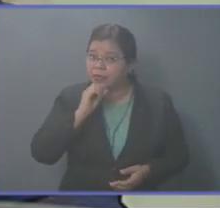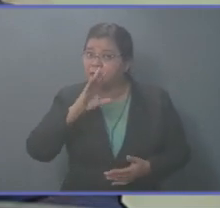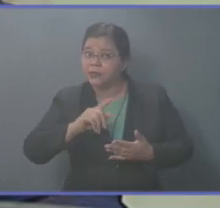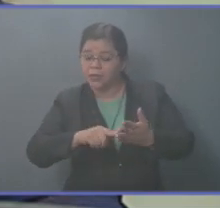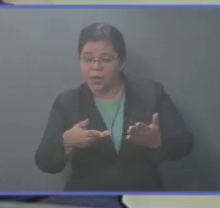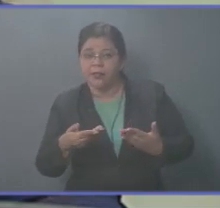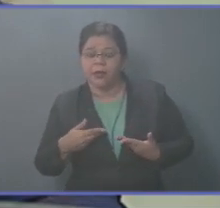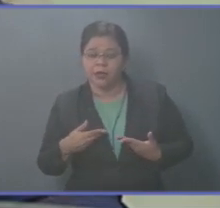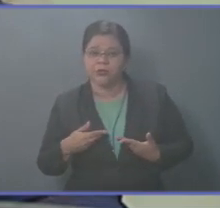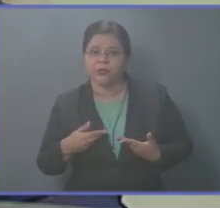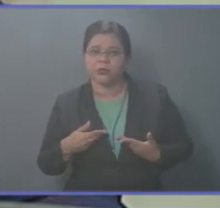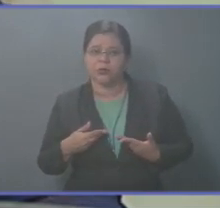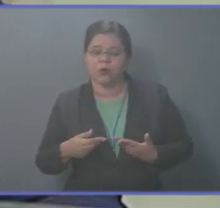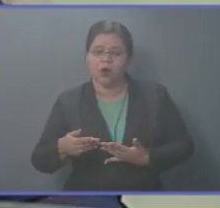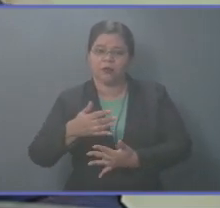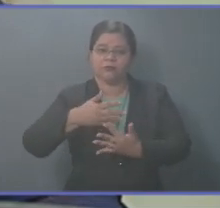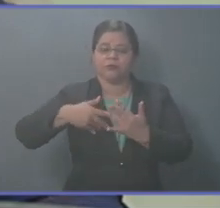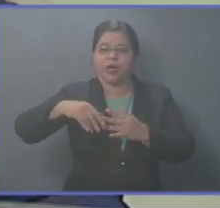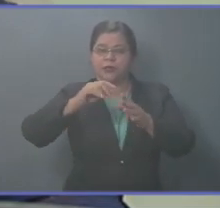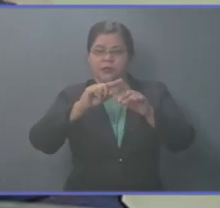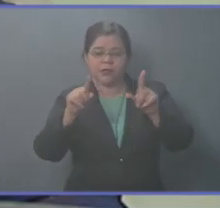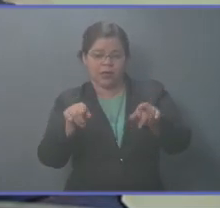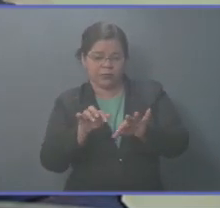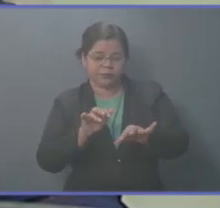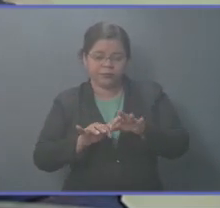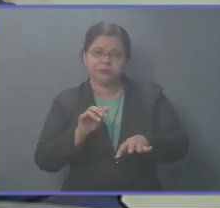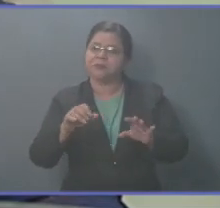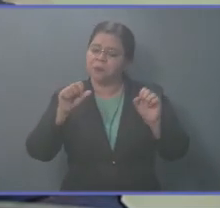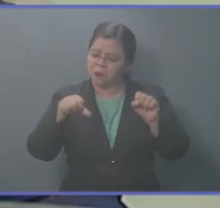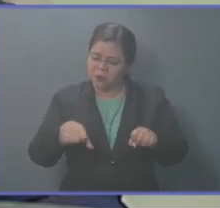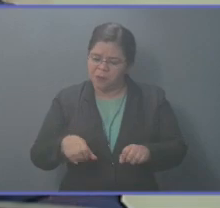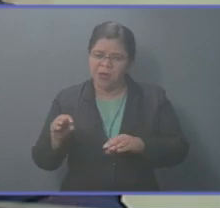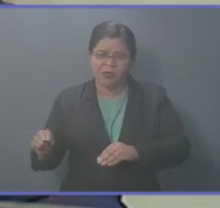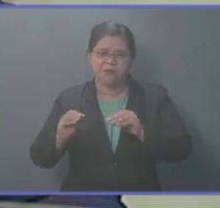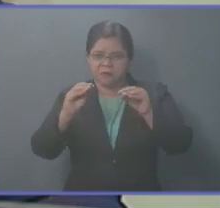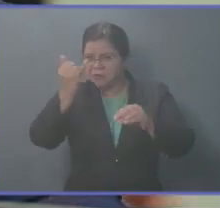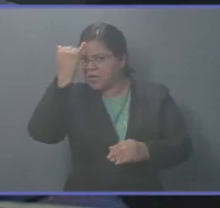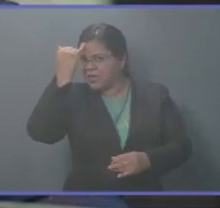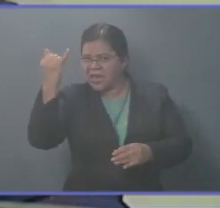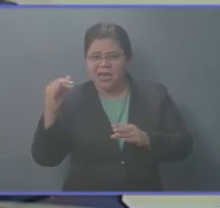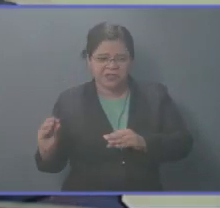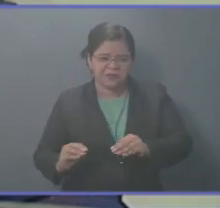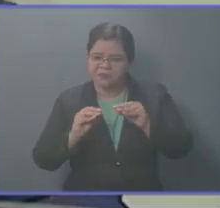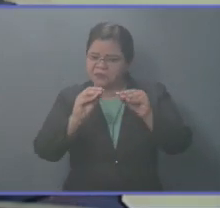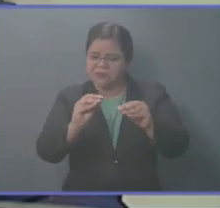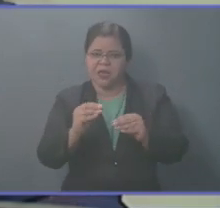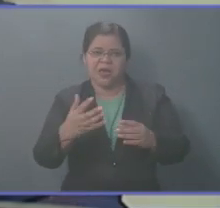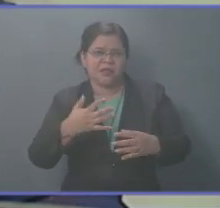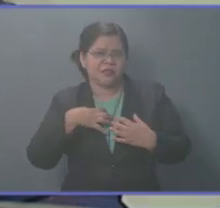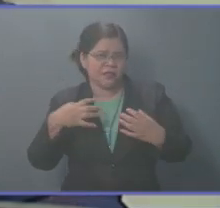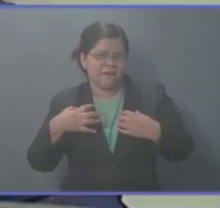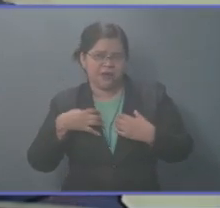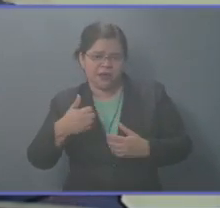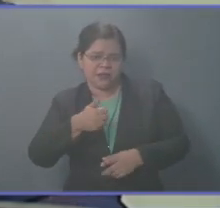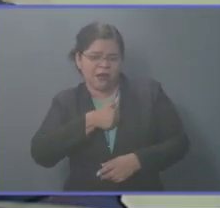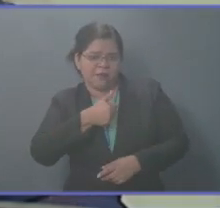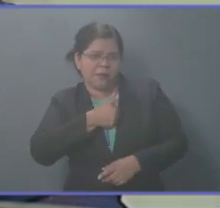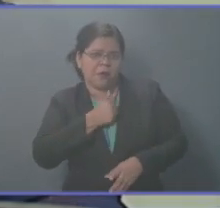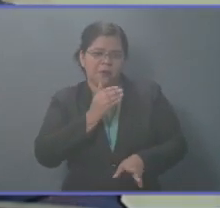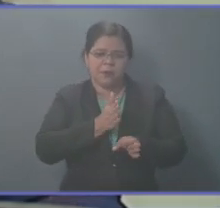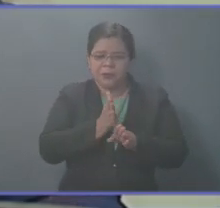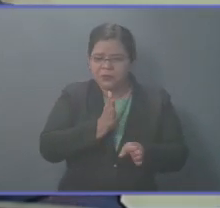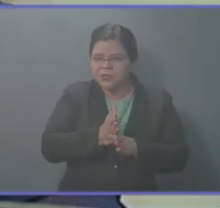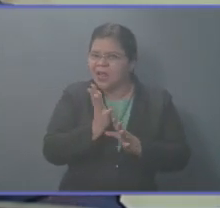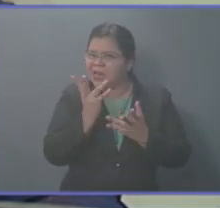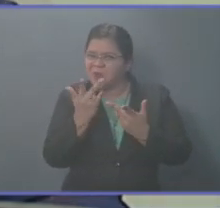derecho al entorno digital, que permite colgar ideas, historial, la vida personal o profesional e imágenes en cualquier